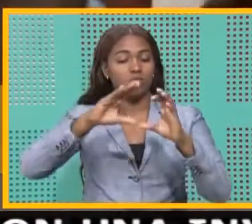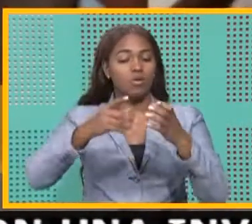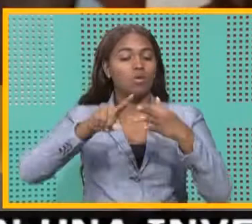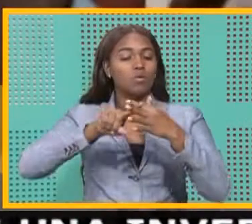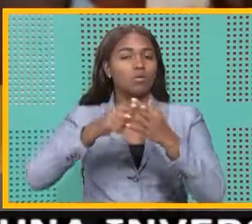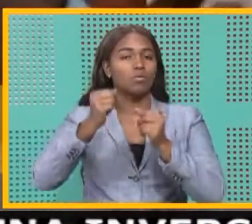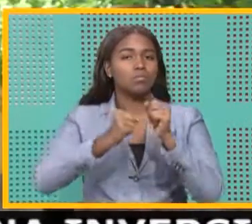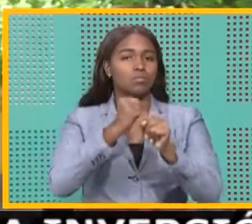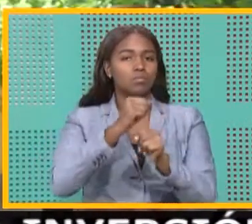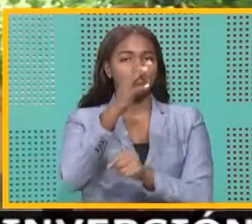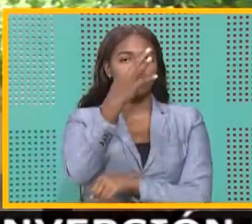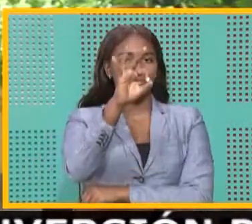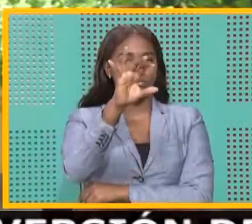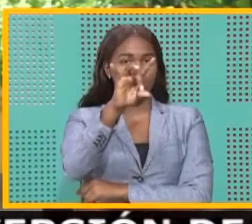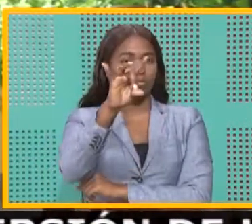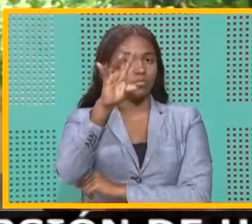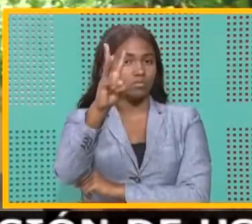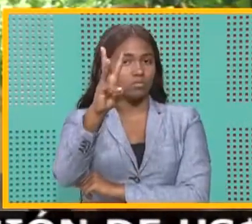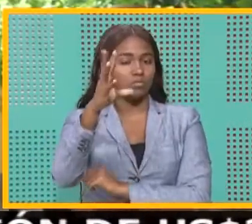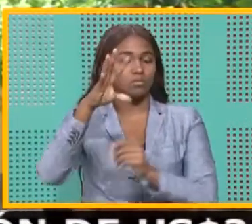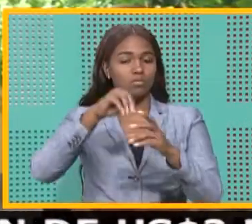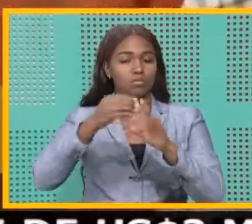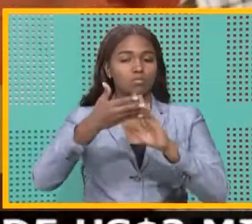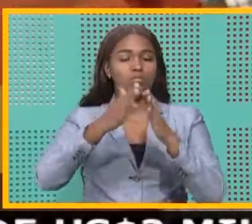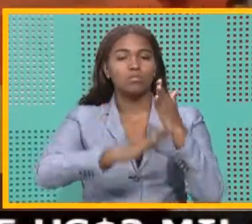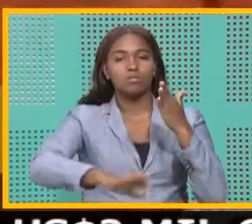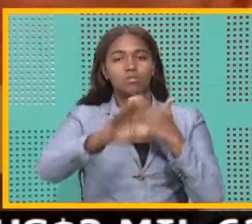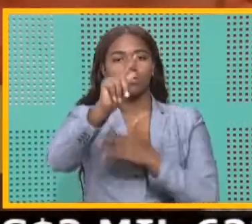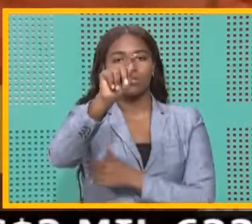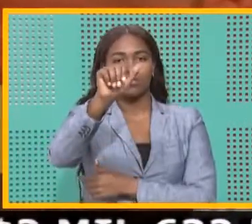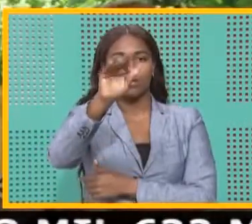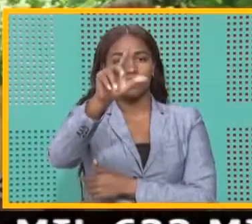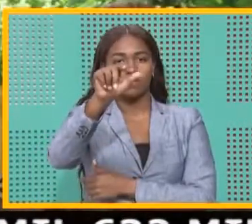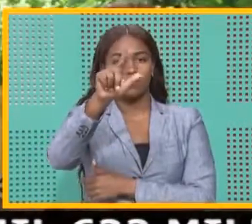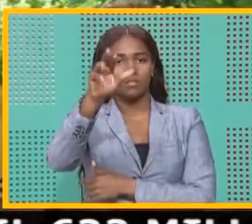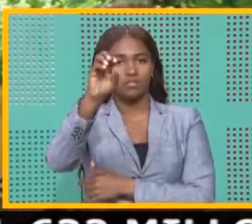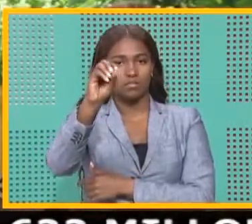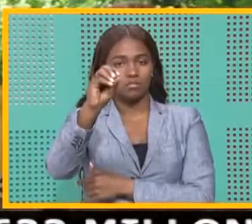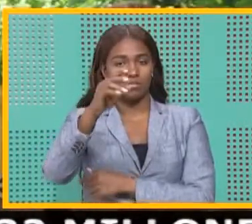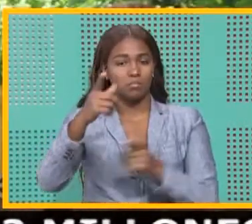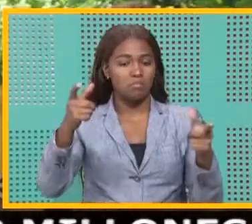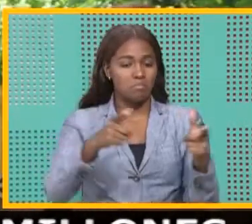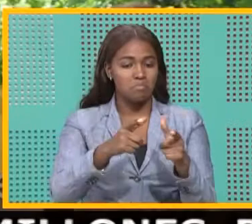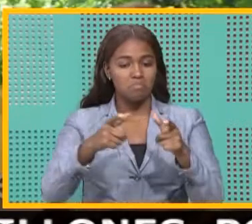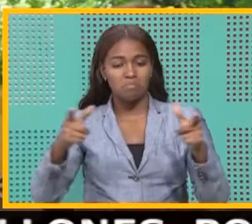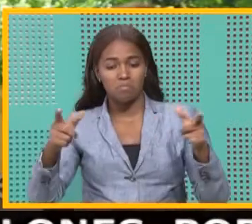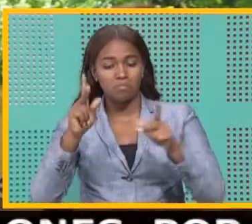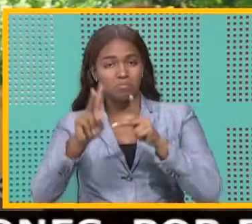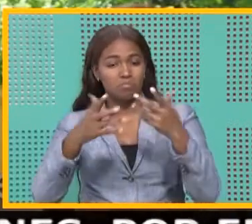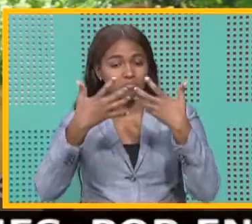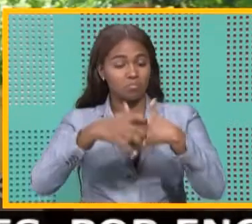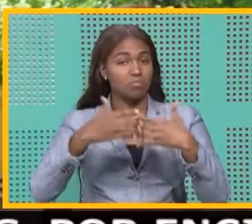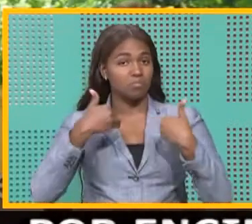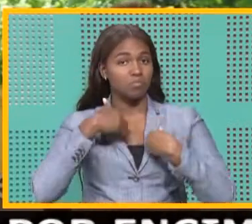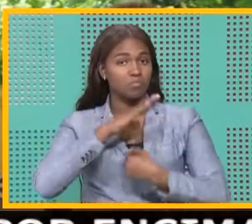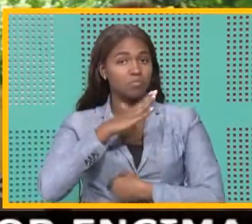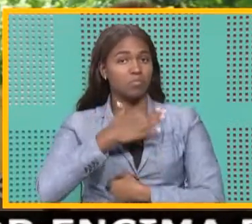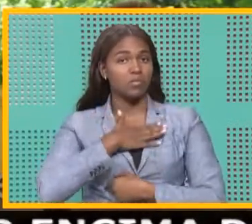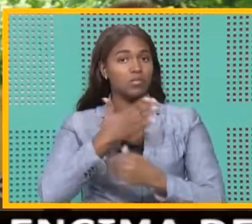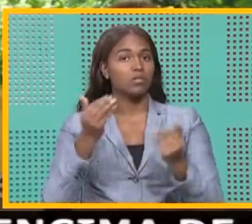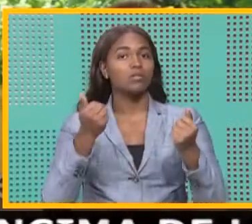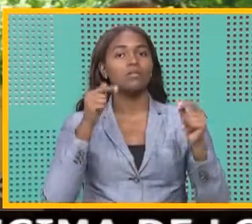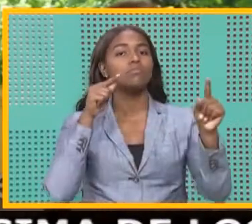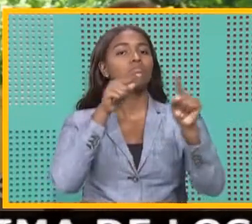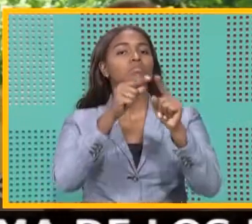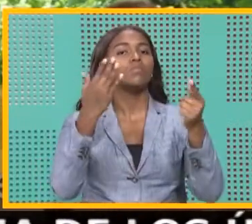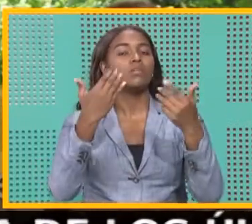año 1986 en la comunidad El Tablazo. Los pequeños y medianos productores se organizaron con la finalidad